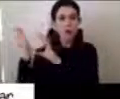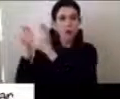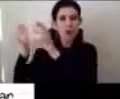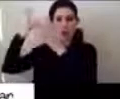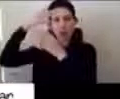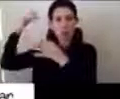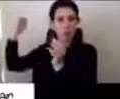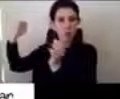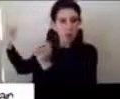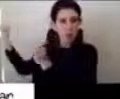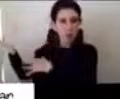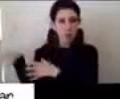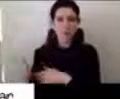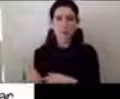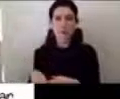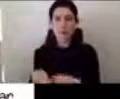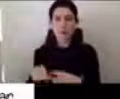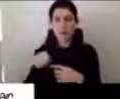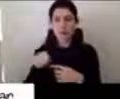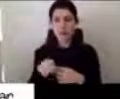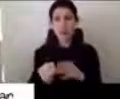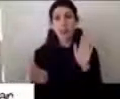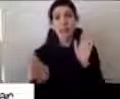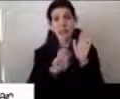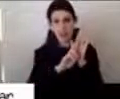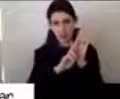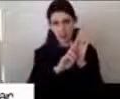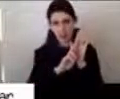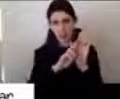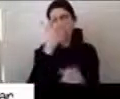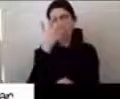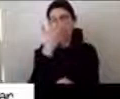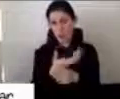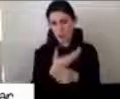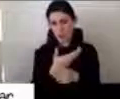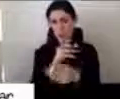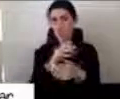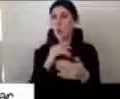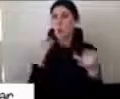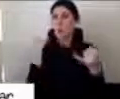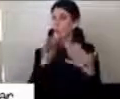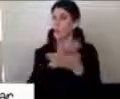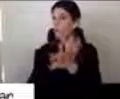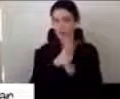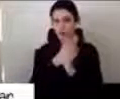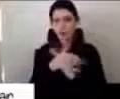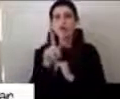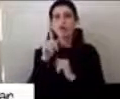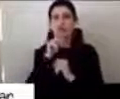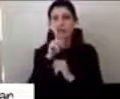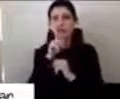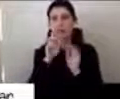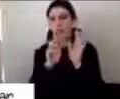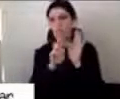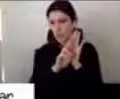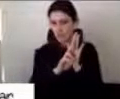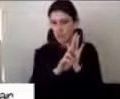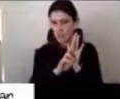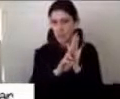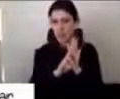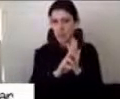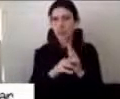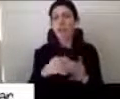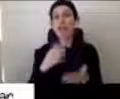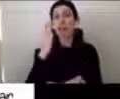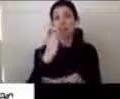que podamos tener. Es reglado porque todo juego tiene reglas mínimas que los participantes deben respetar,